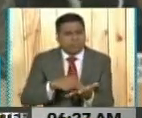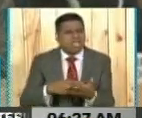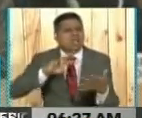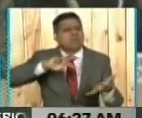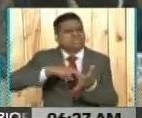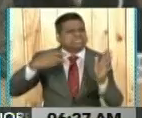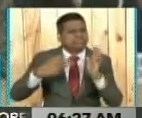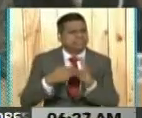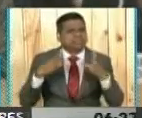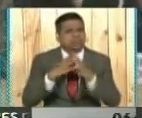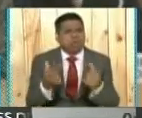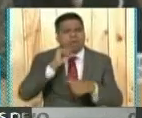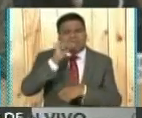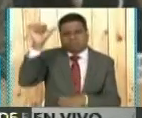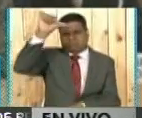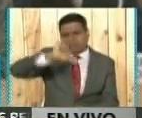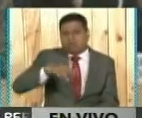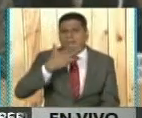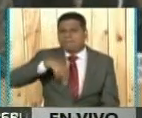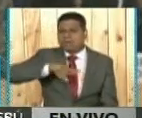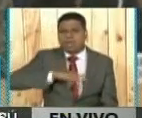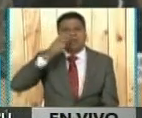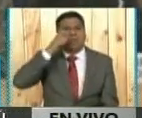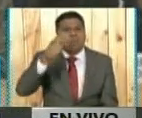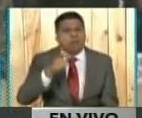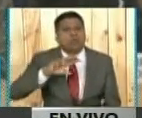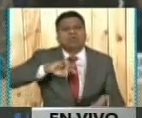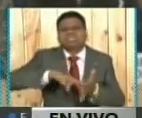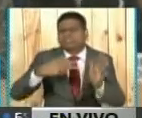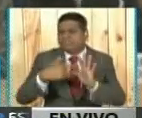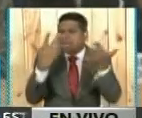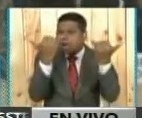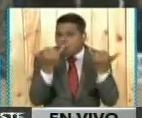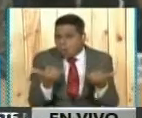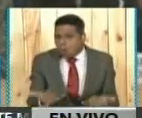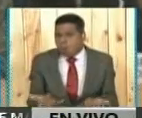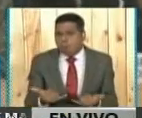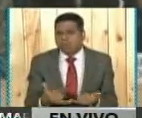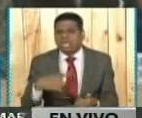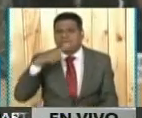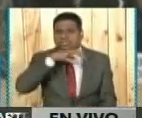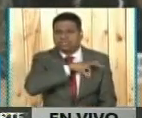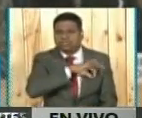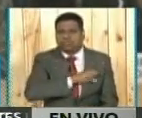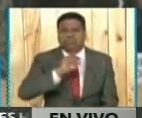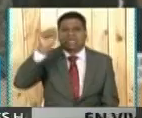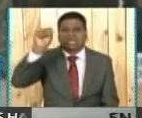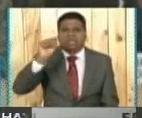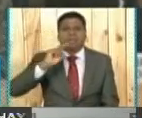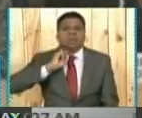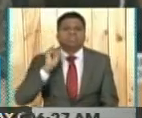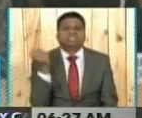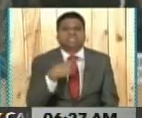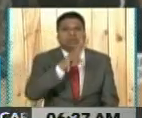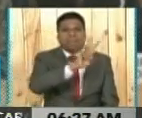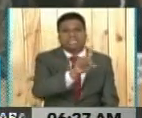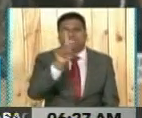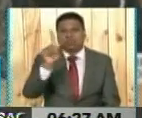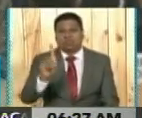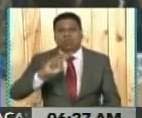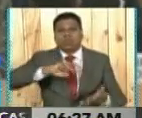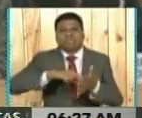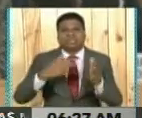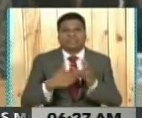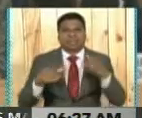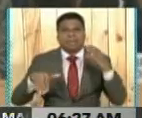un fracaso para nuestro pueblo y lo que significa el socialismo del siglo XXI, lo que significa un